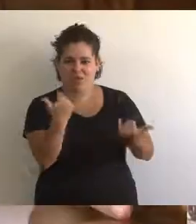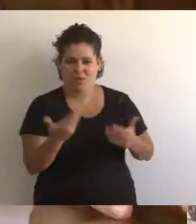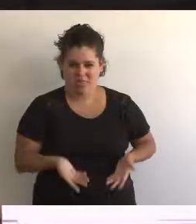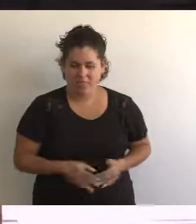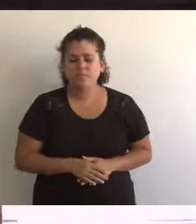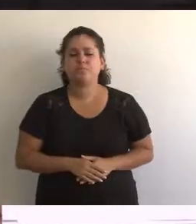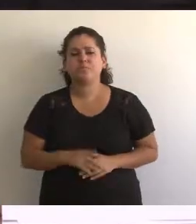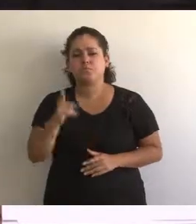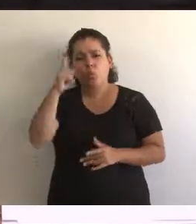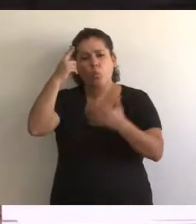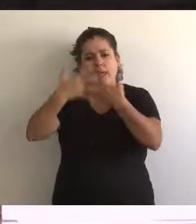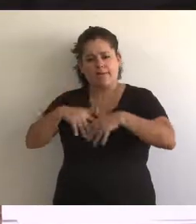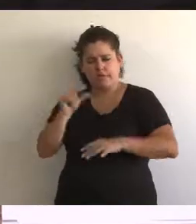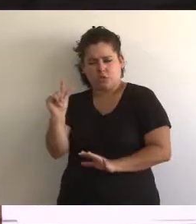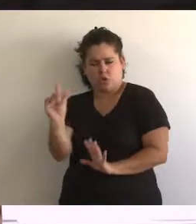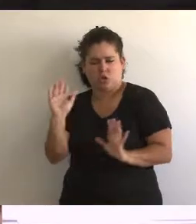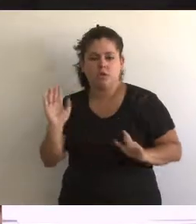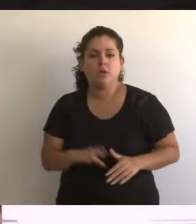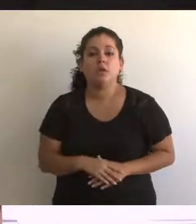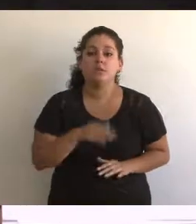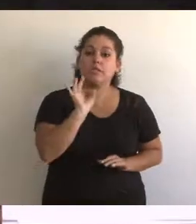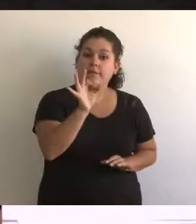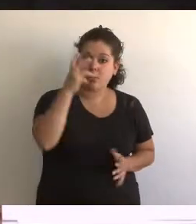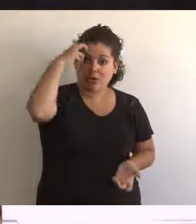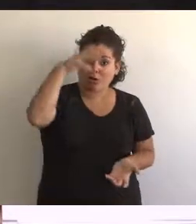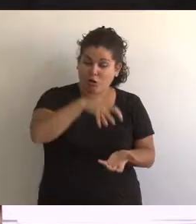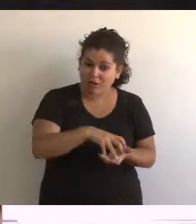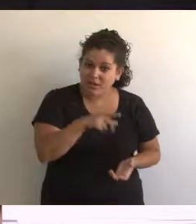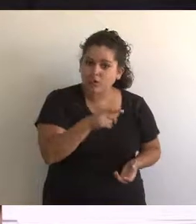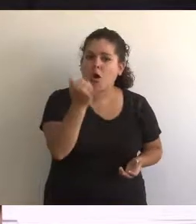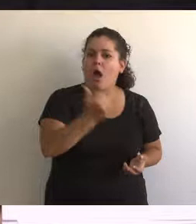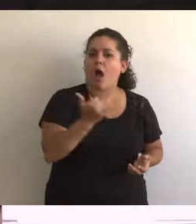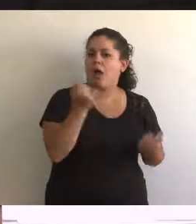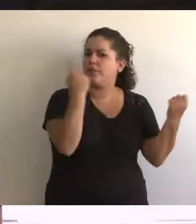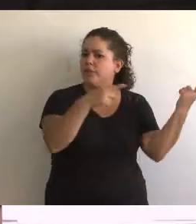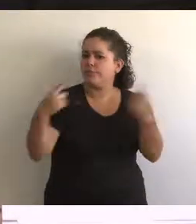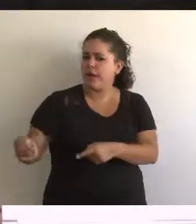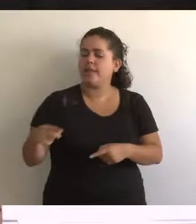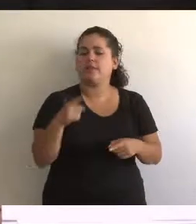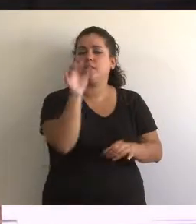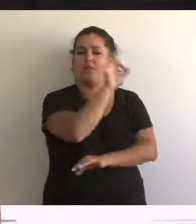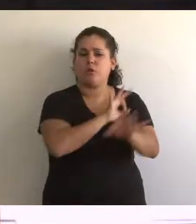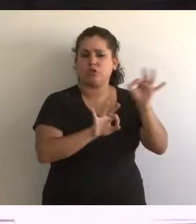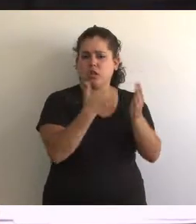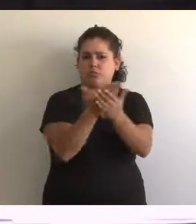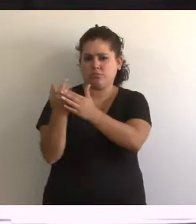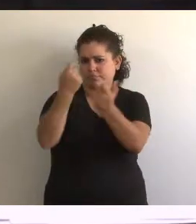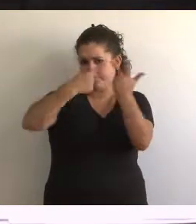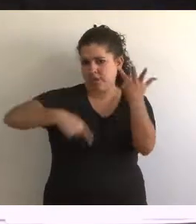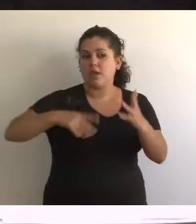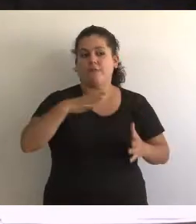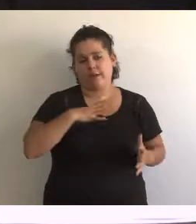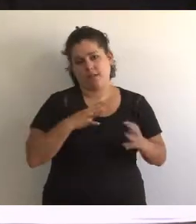¿no? Una pequeña reflexión sobre los dos temas. Sabemos que en el Congreso hay distintos